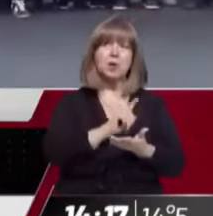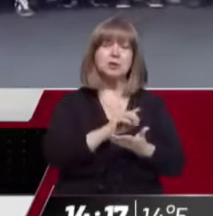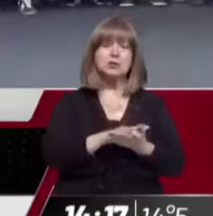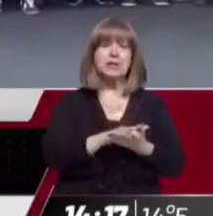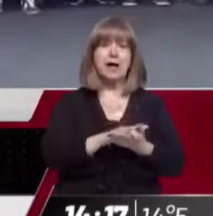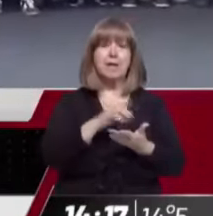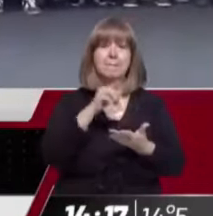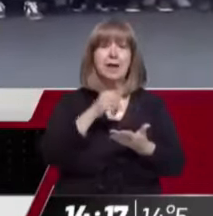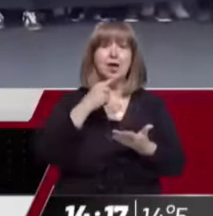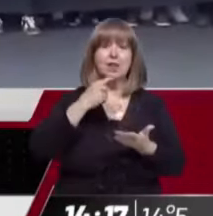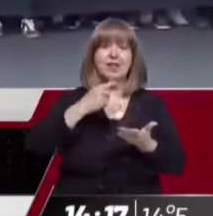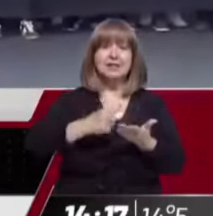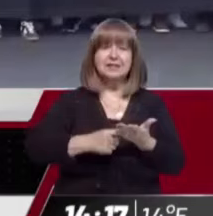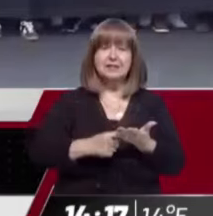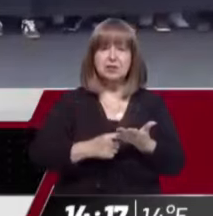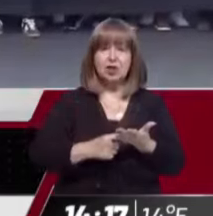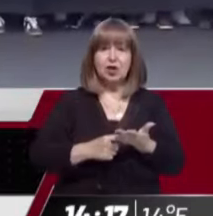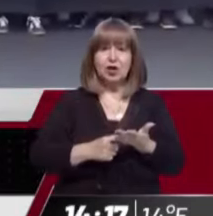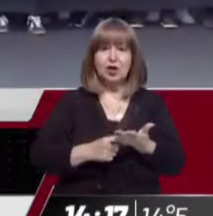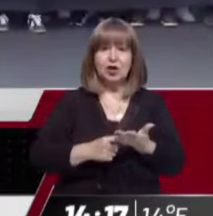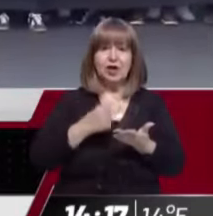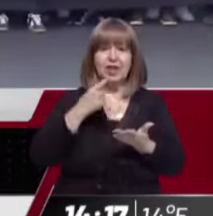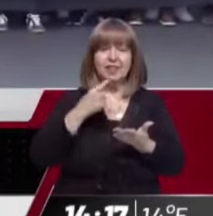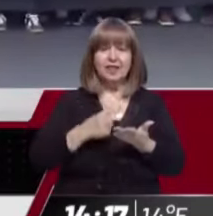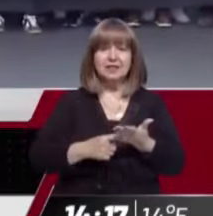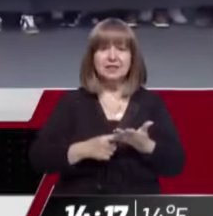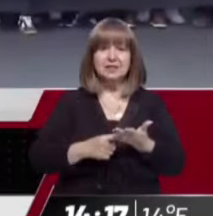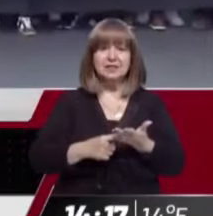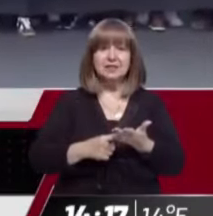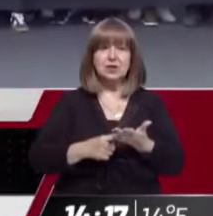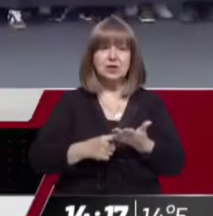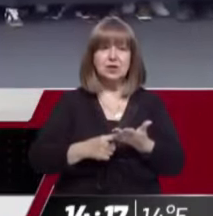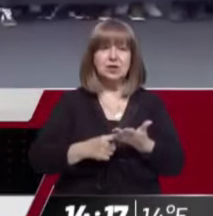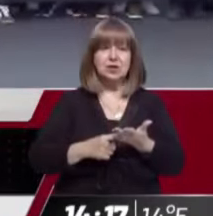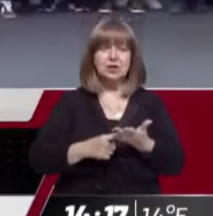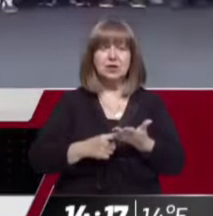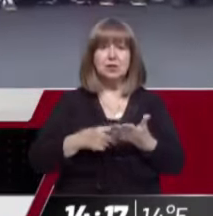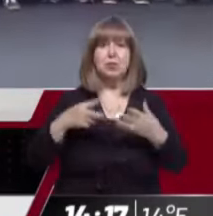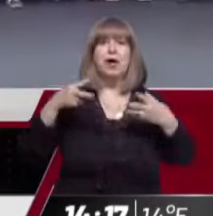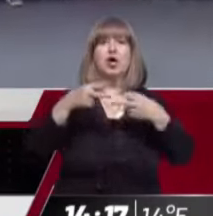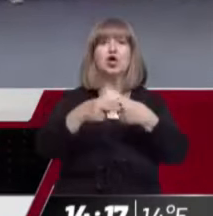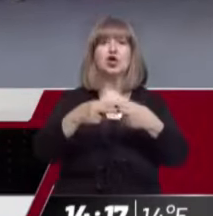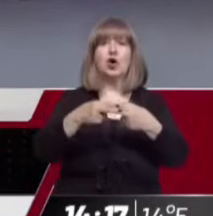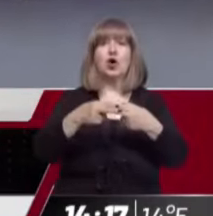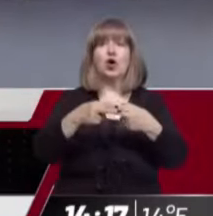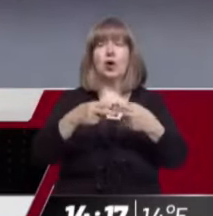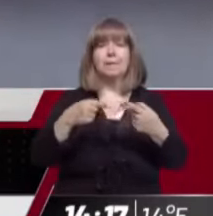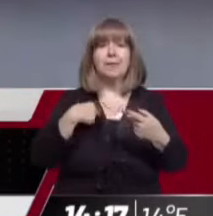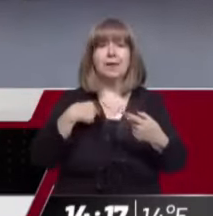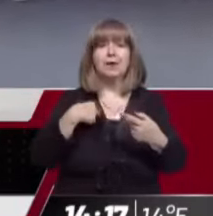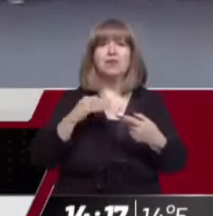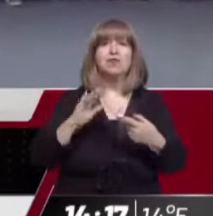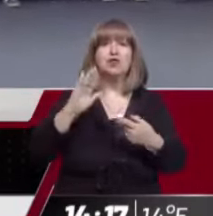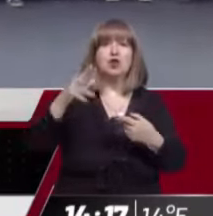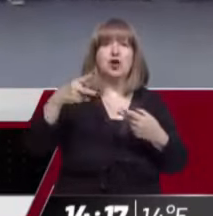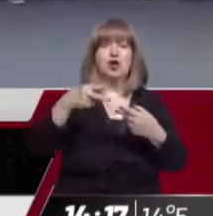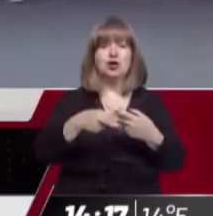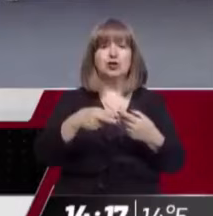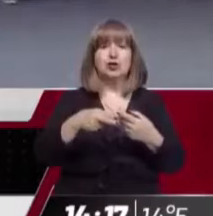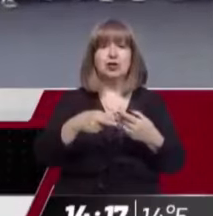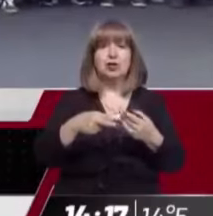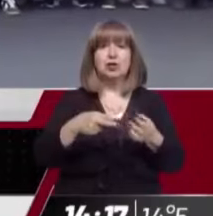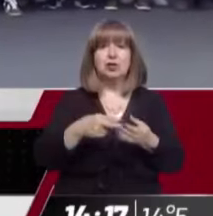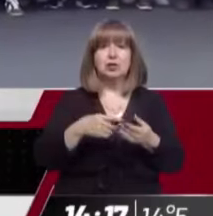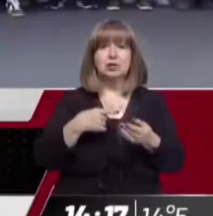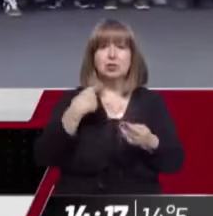Pero esa decisión me costó básicamente mi futuro profesional porque al tomar esa decisión, yo ya no tenía la opción